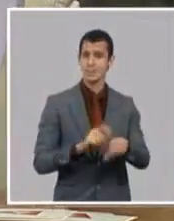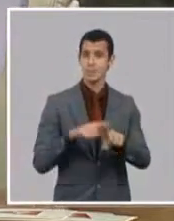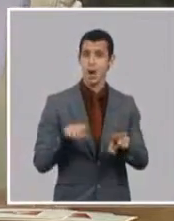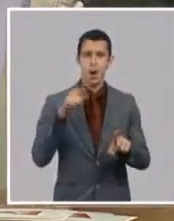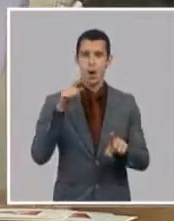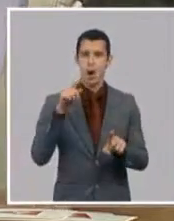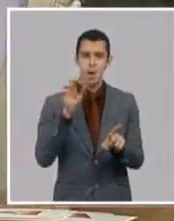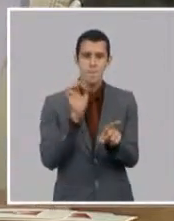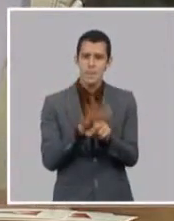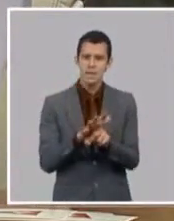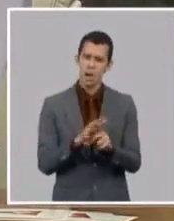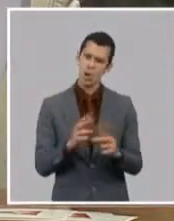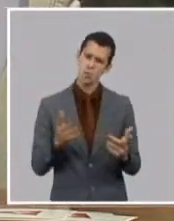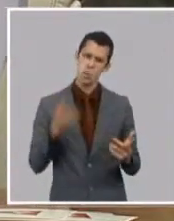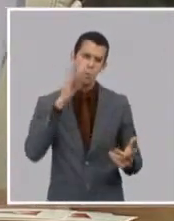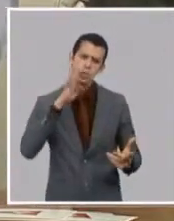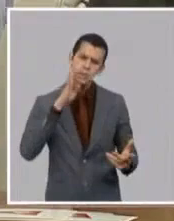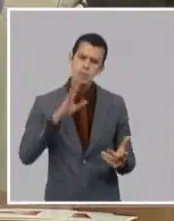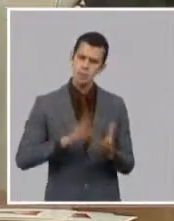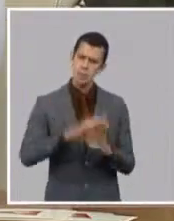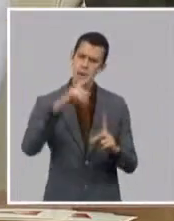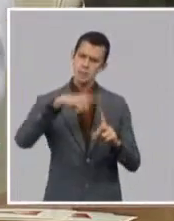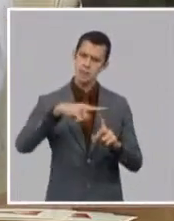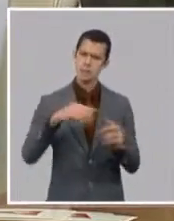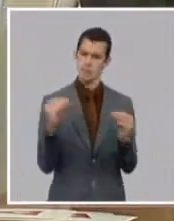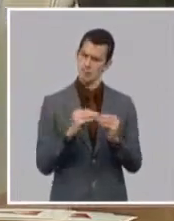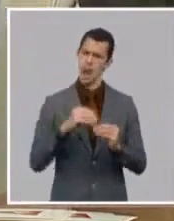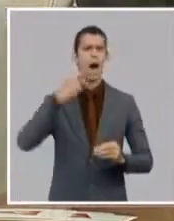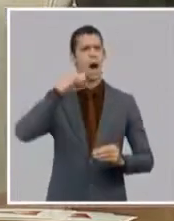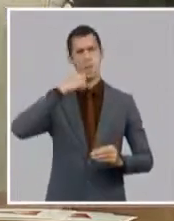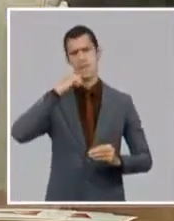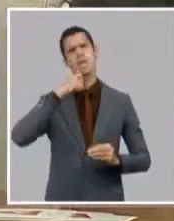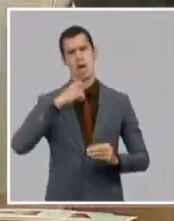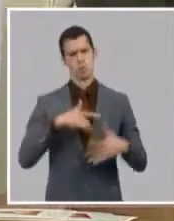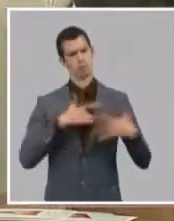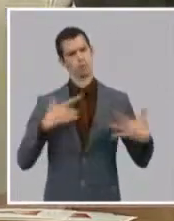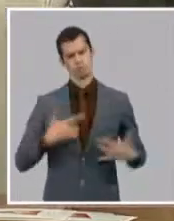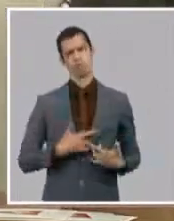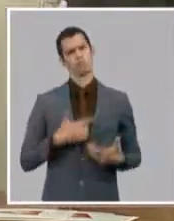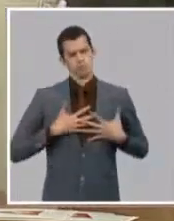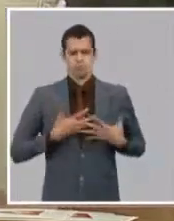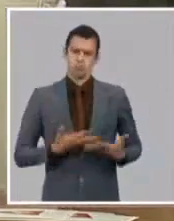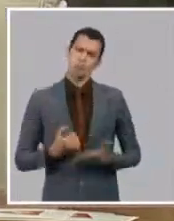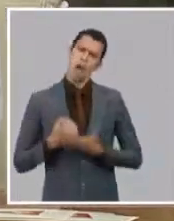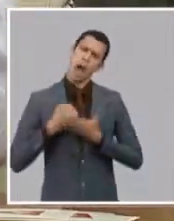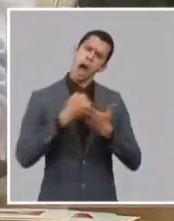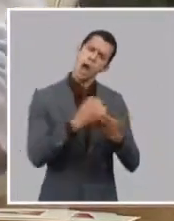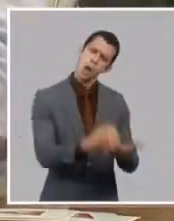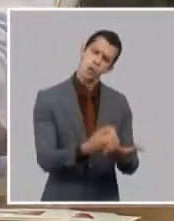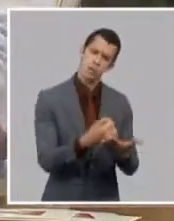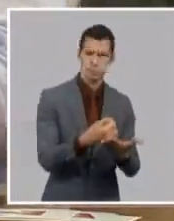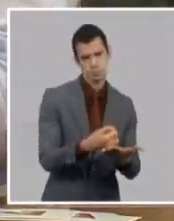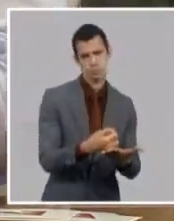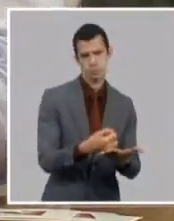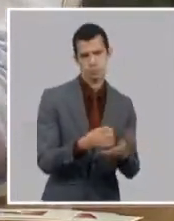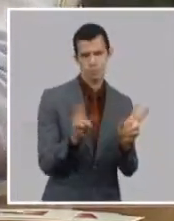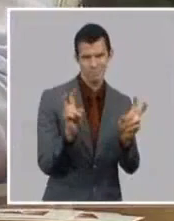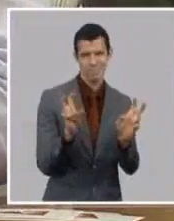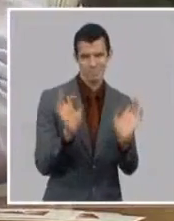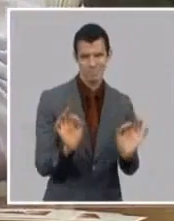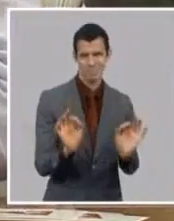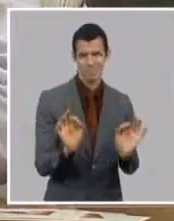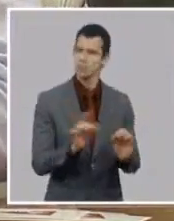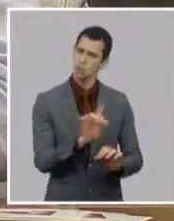era realmente apoyar a Matanzas? ¿O era aprovechar una situación que es como está en los manuales, de golpe suave,